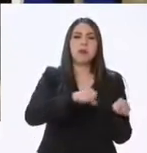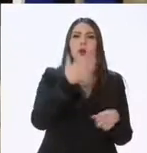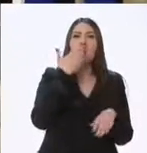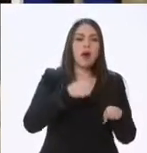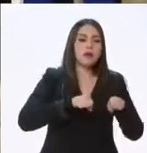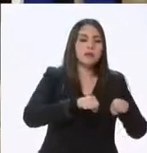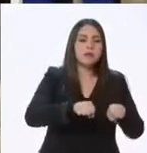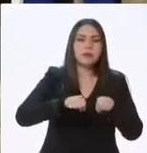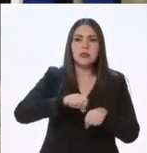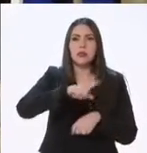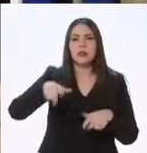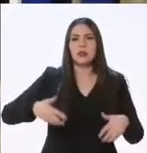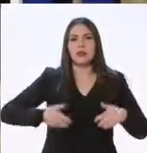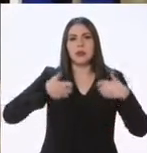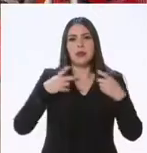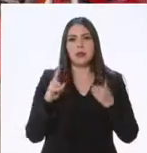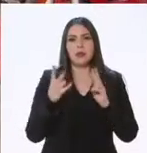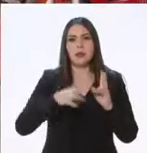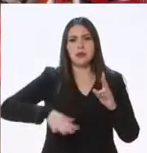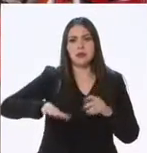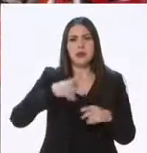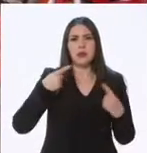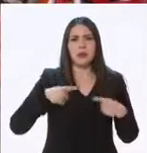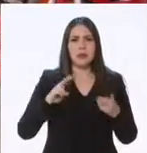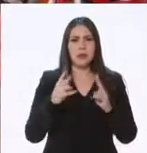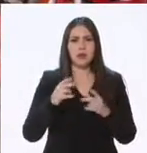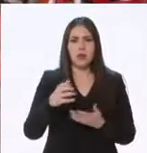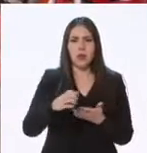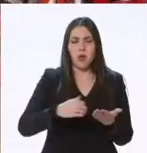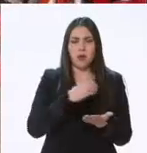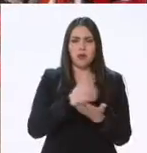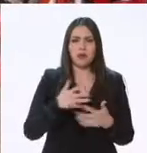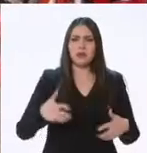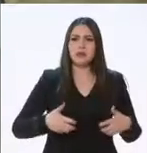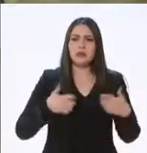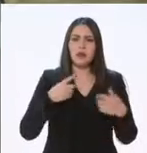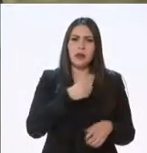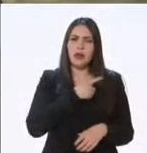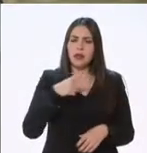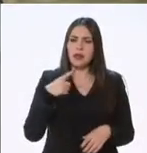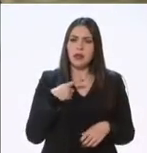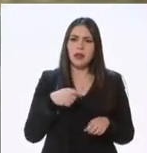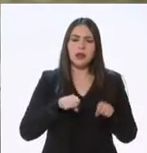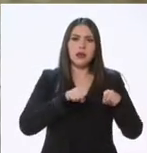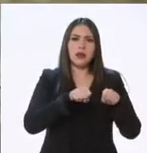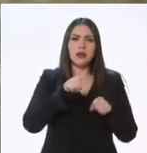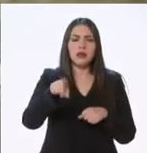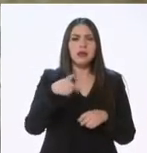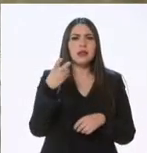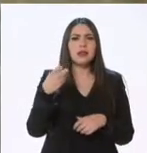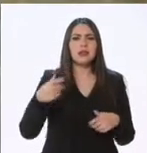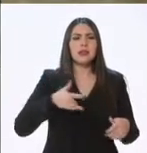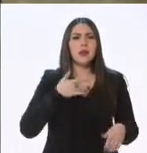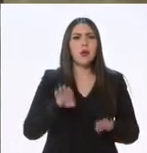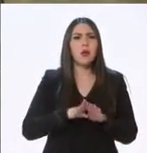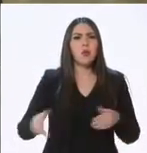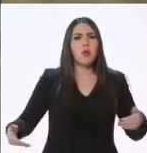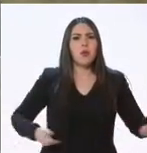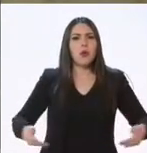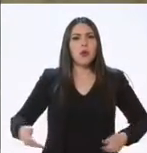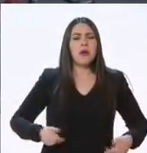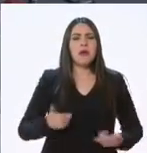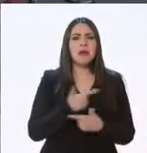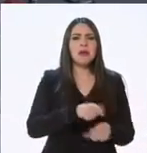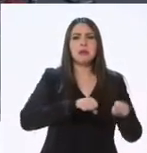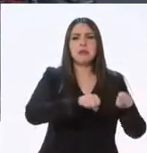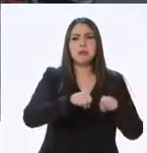demarcaciones. Ante esto, un grupo de colonos ha tomado la iniciativa de neutralizar las unidades que para ellos significan un estorbo. Nosotros lo que